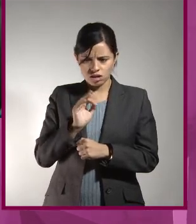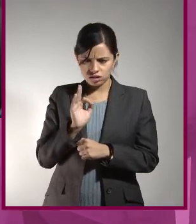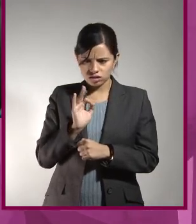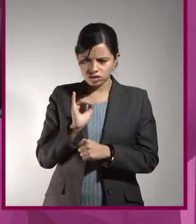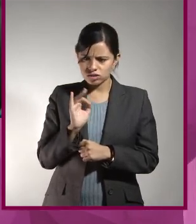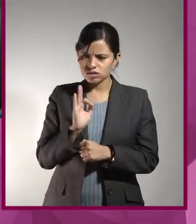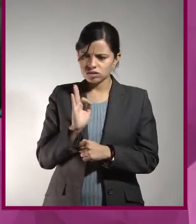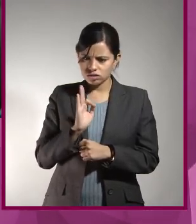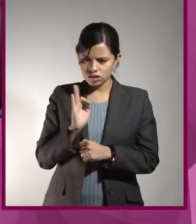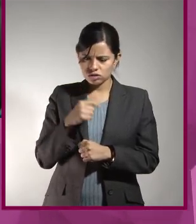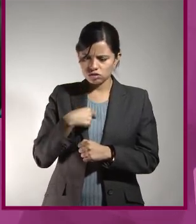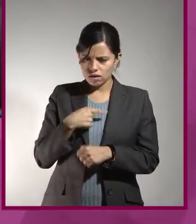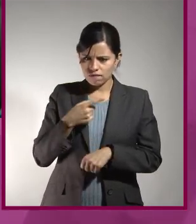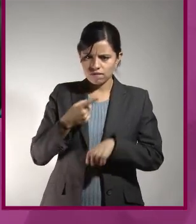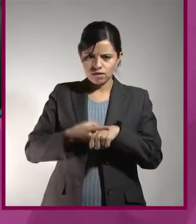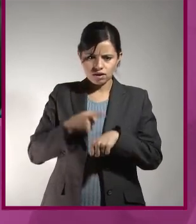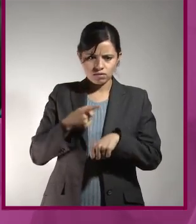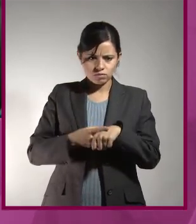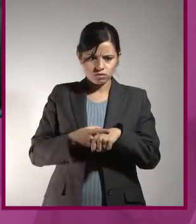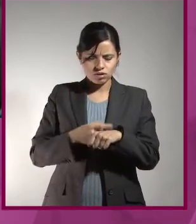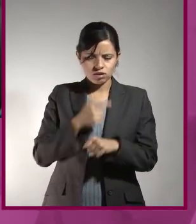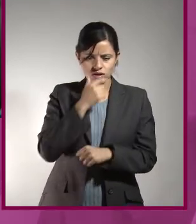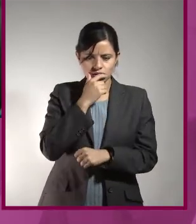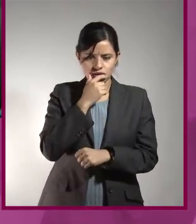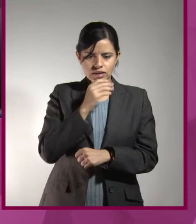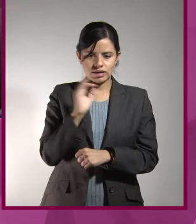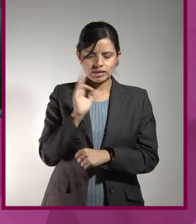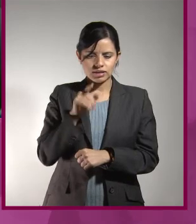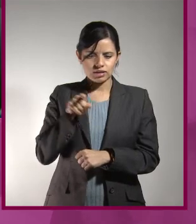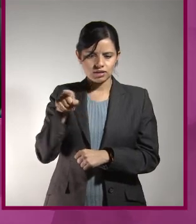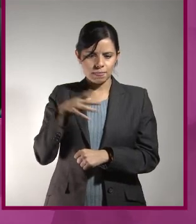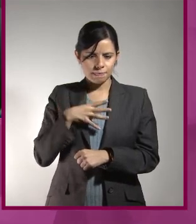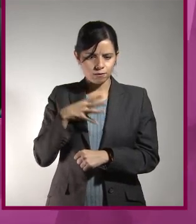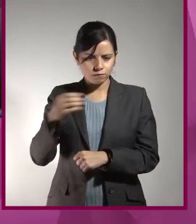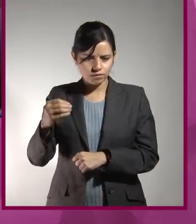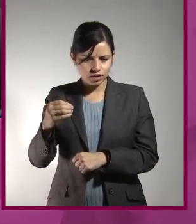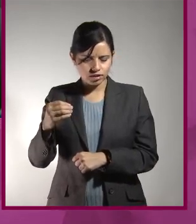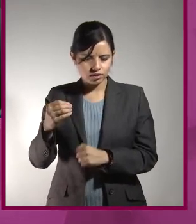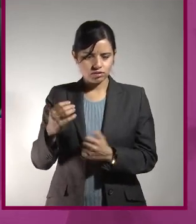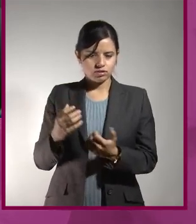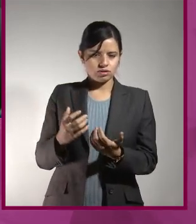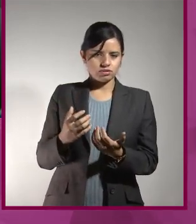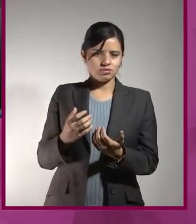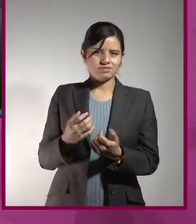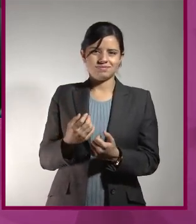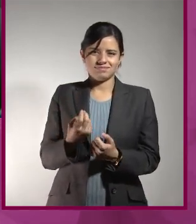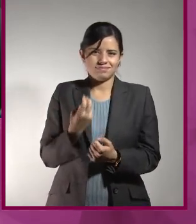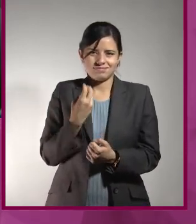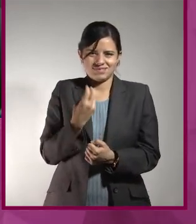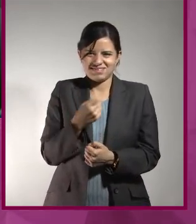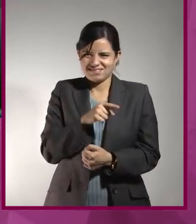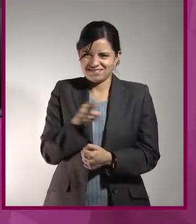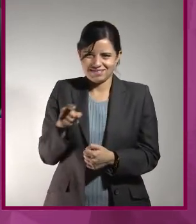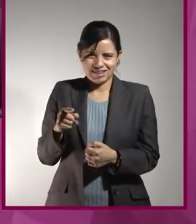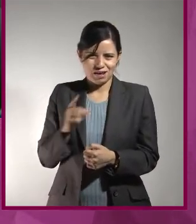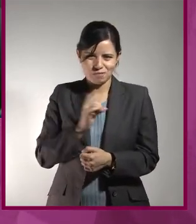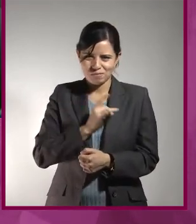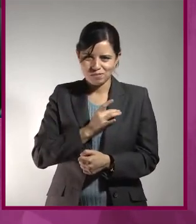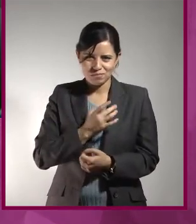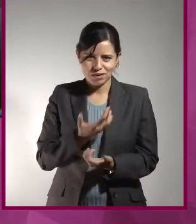tal vez estoy enferma, tal vez voy a contagiar a los demás. O sea, qué